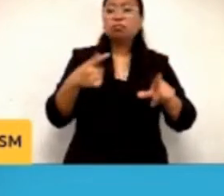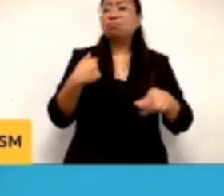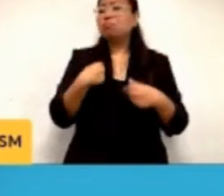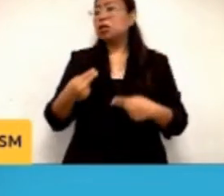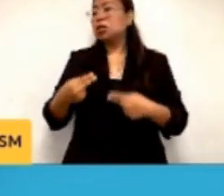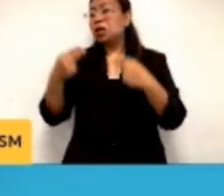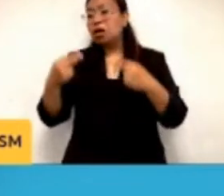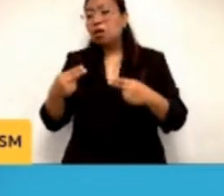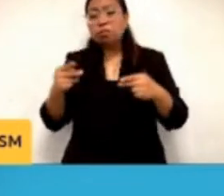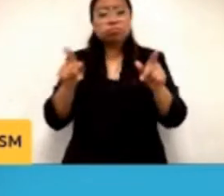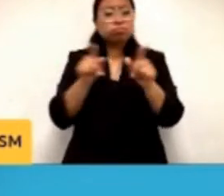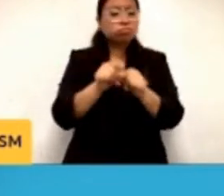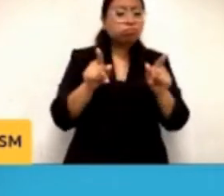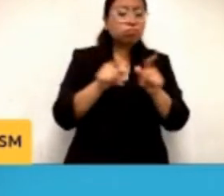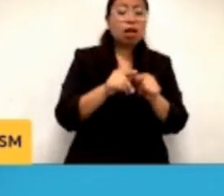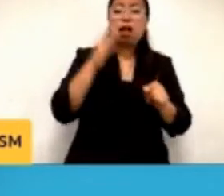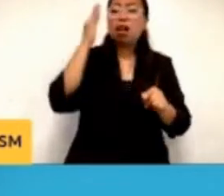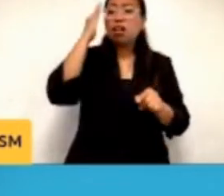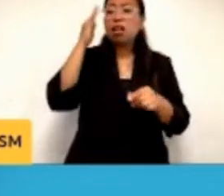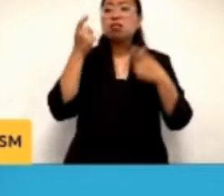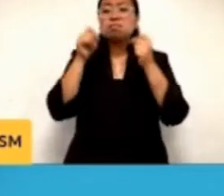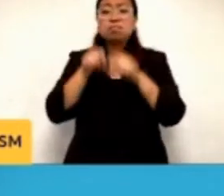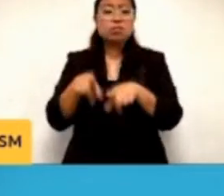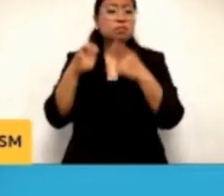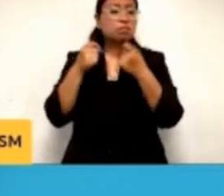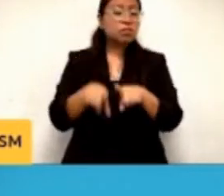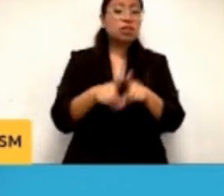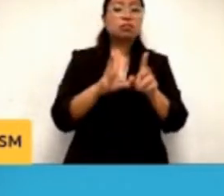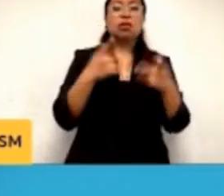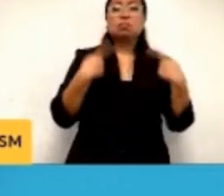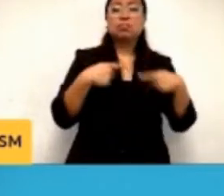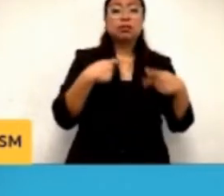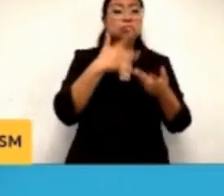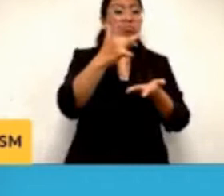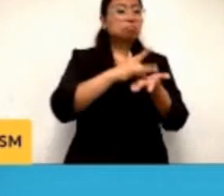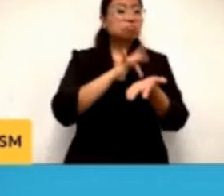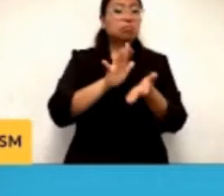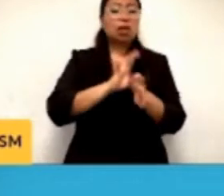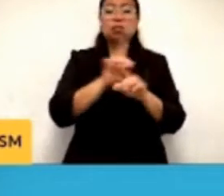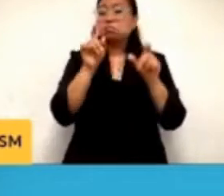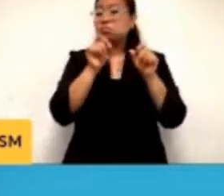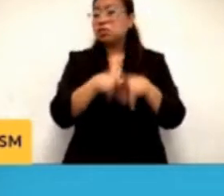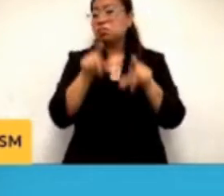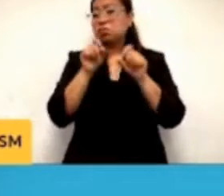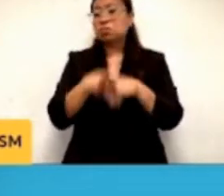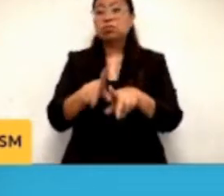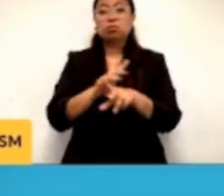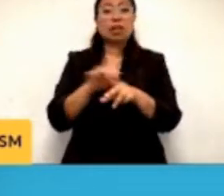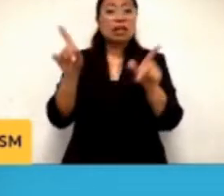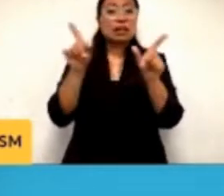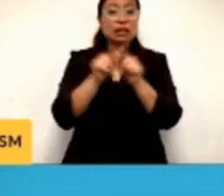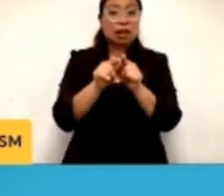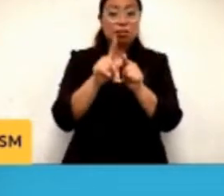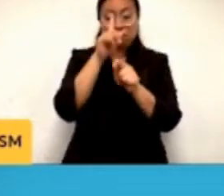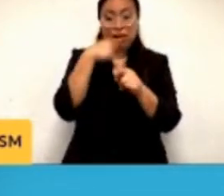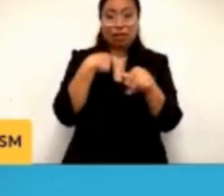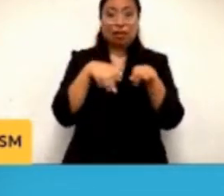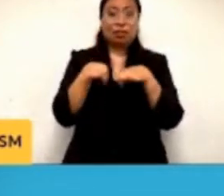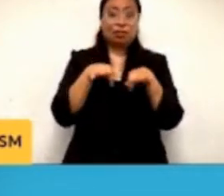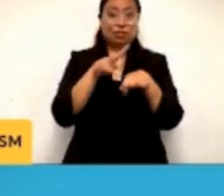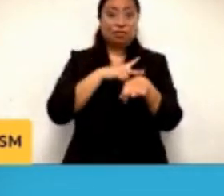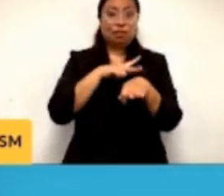colaboradores, con mis líderes, con mis aliados, mis proveedores, hago ese networking porque lo necesito para mi trabajo. Es